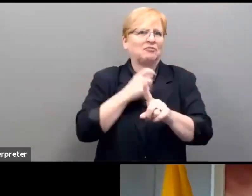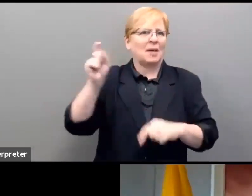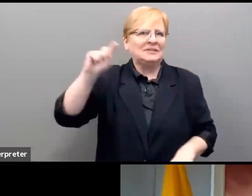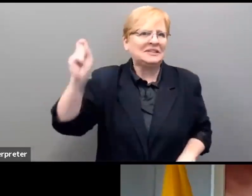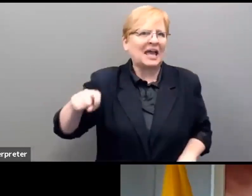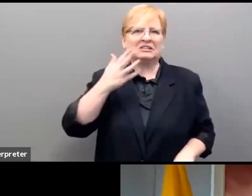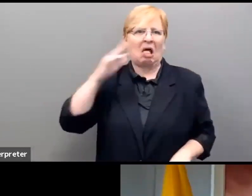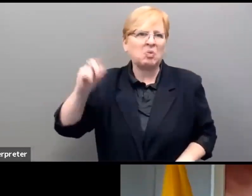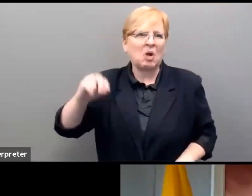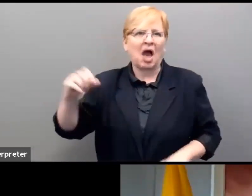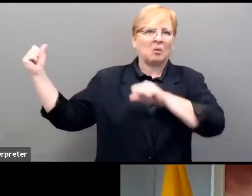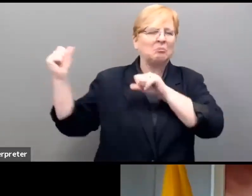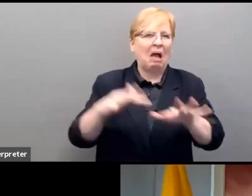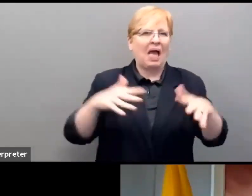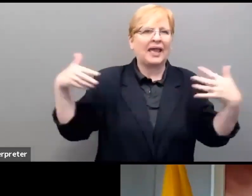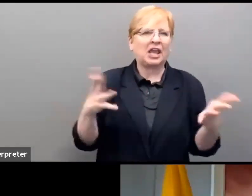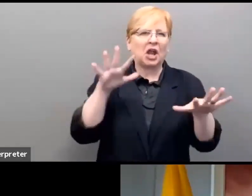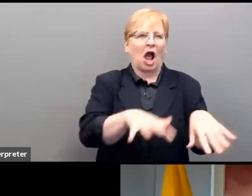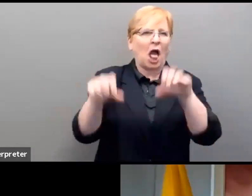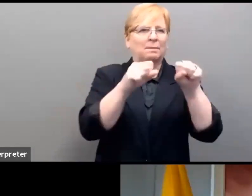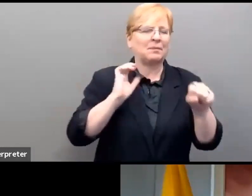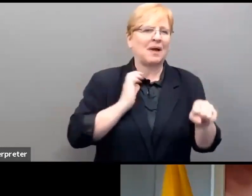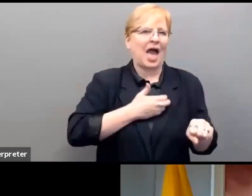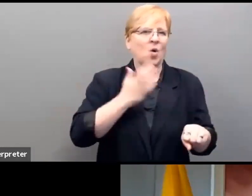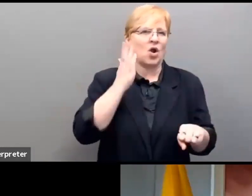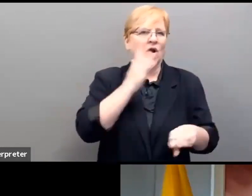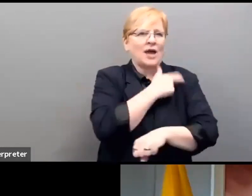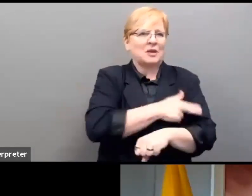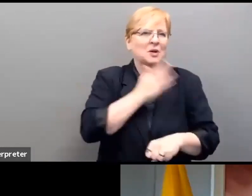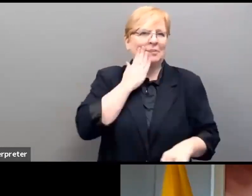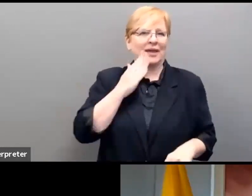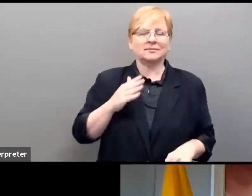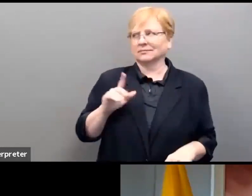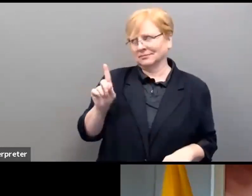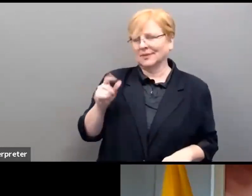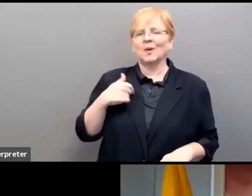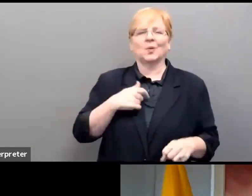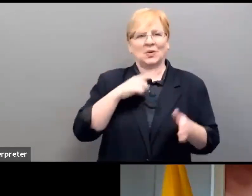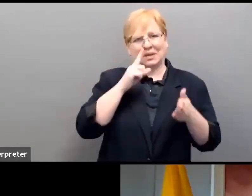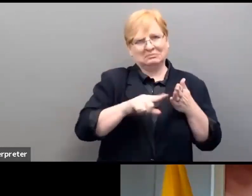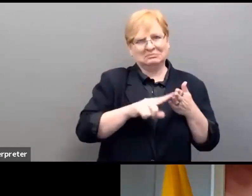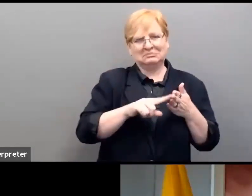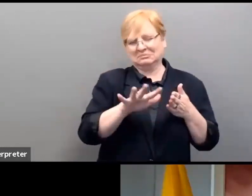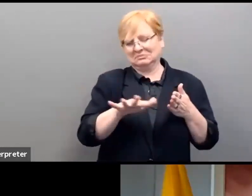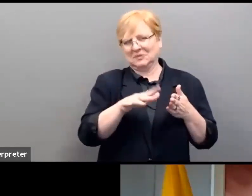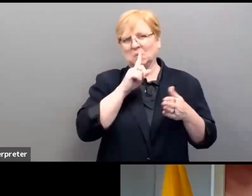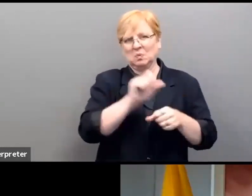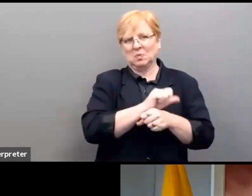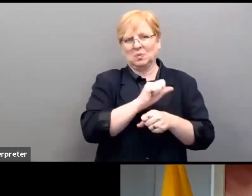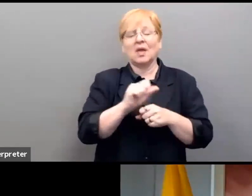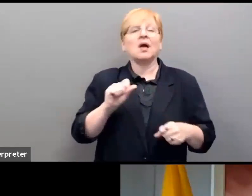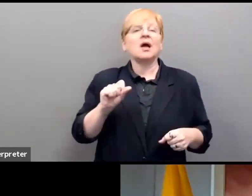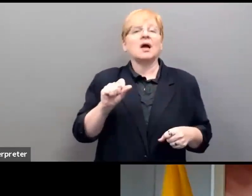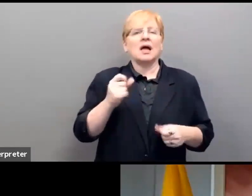¿Es importante el número? ¿Cómo lo describirían? Voy a darle la palabra al doctor Grace. Tenemos varias personas, sí, tenemos